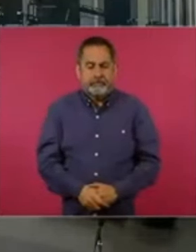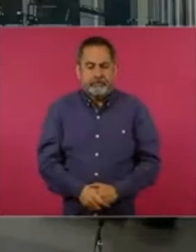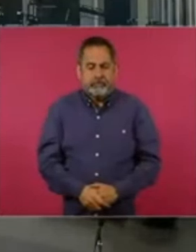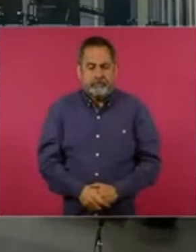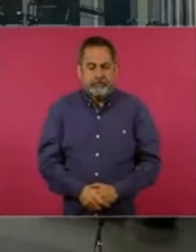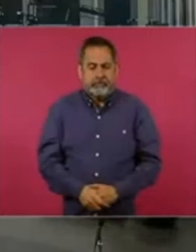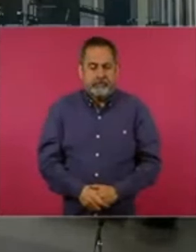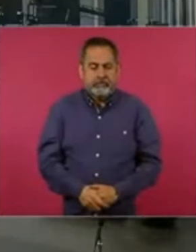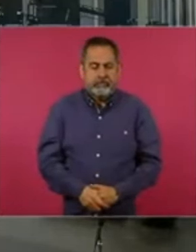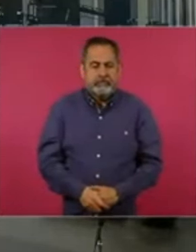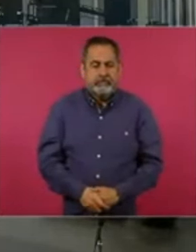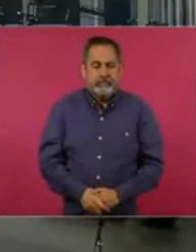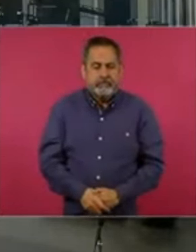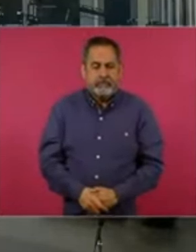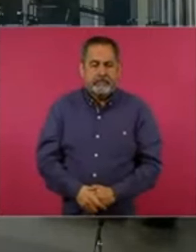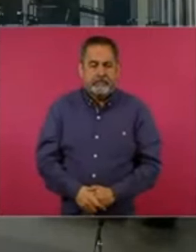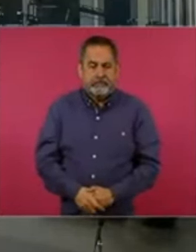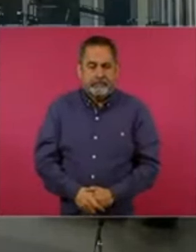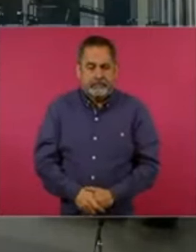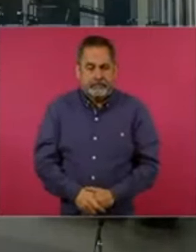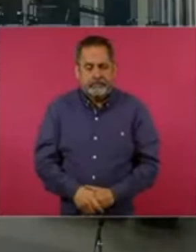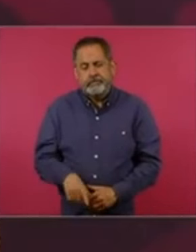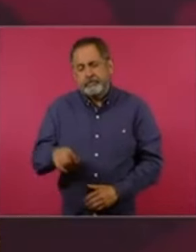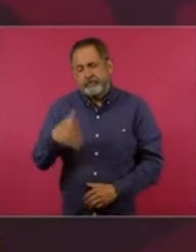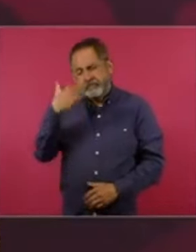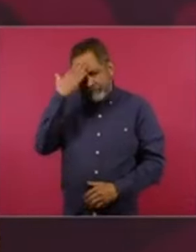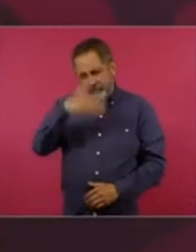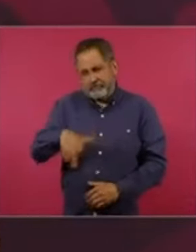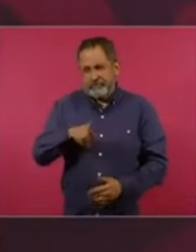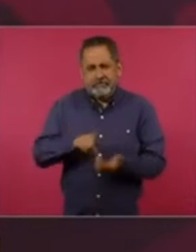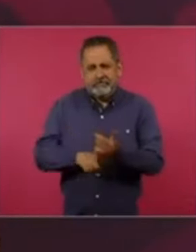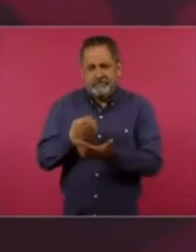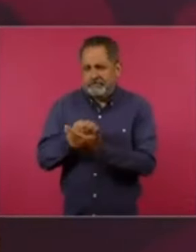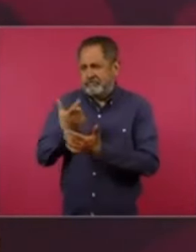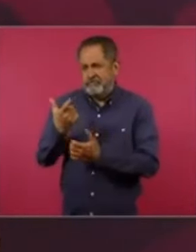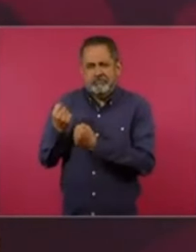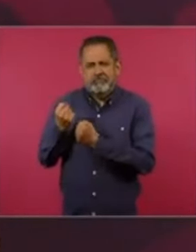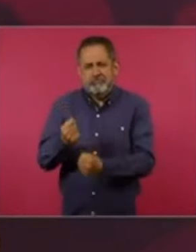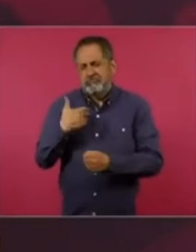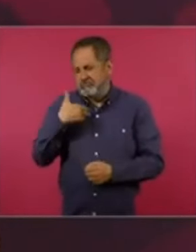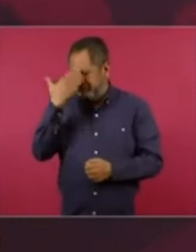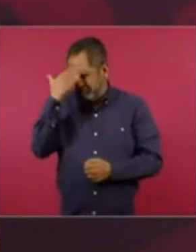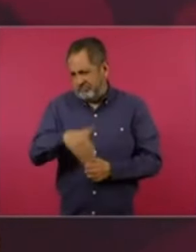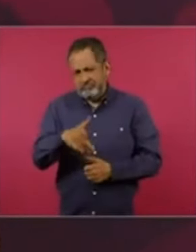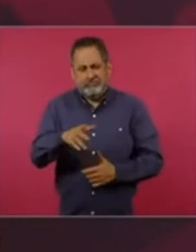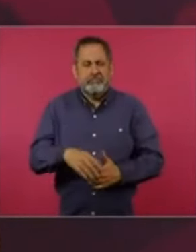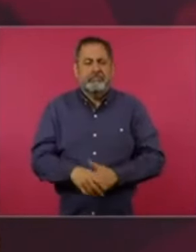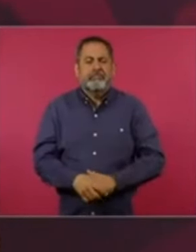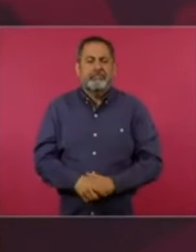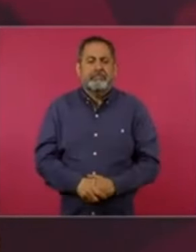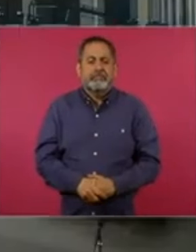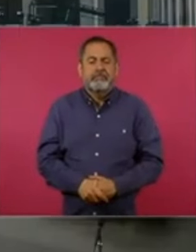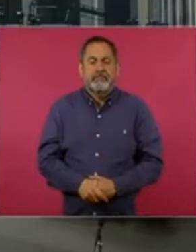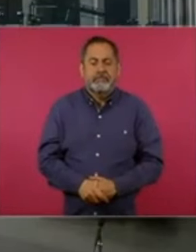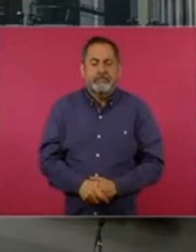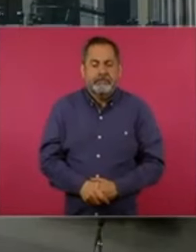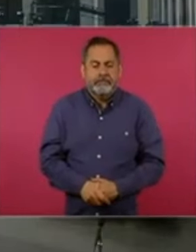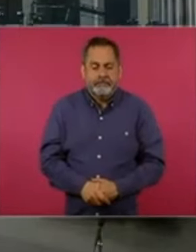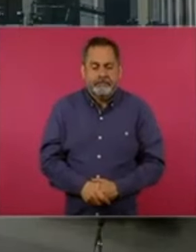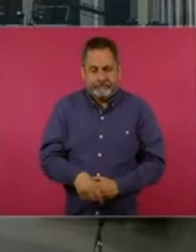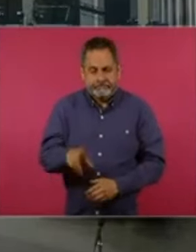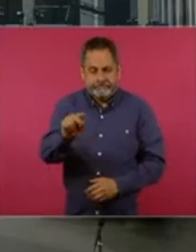No, él sabe que la economía está fuerte. ¿Le dijo si le preocupaba algo en lo económico? No.